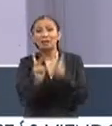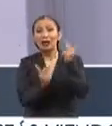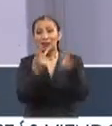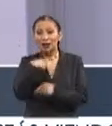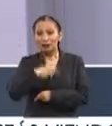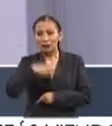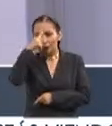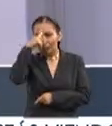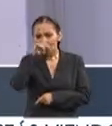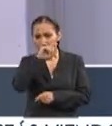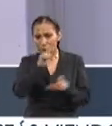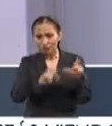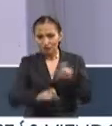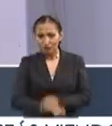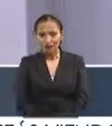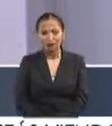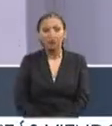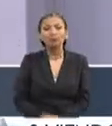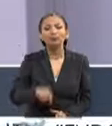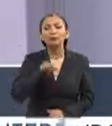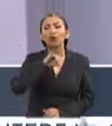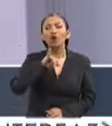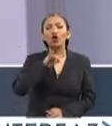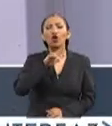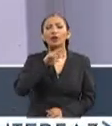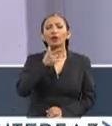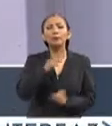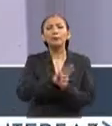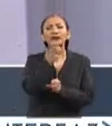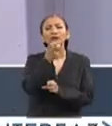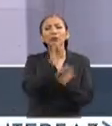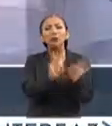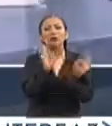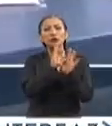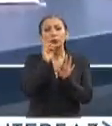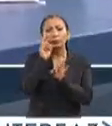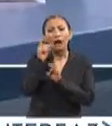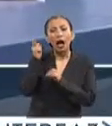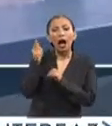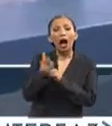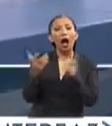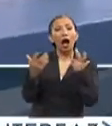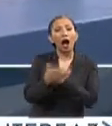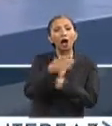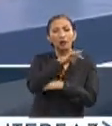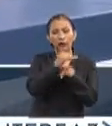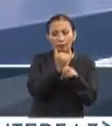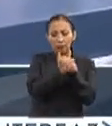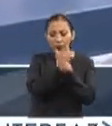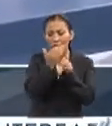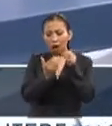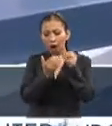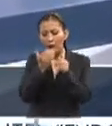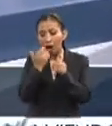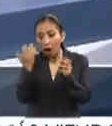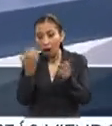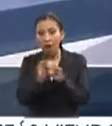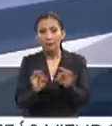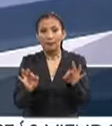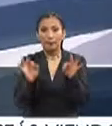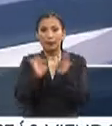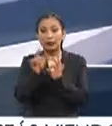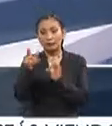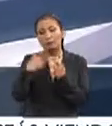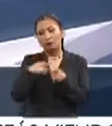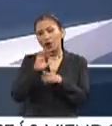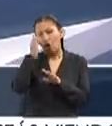los mexicanos. Jorge Armando, ¿cuál es la relevancia que tú encontraste después de toda esta investigación? Obviamente es importantísimo que